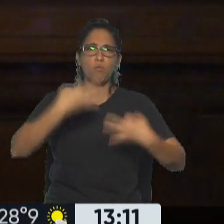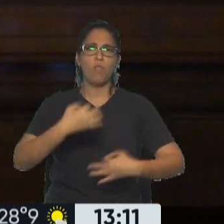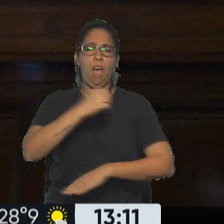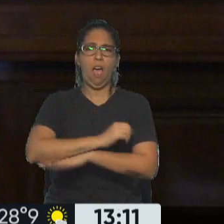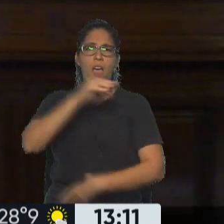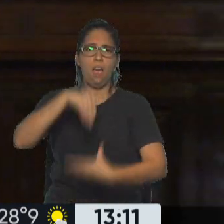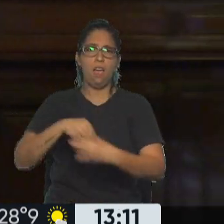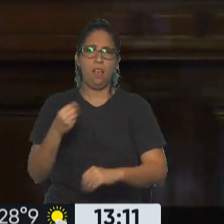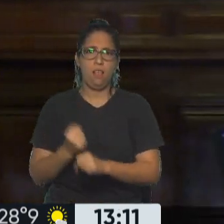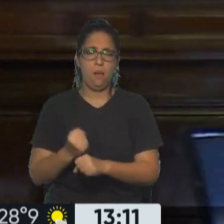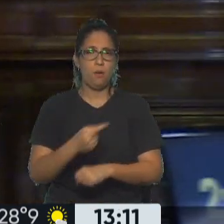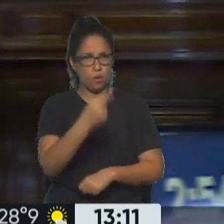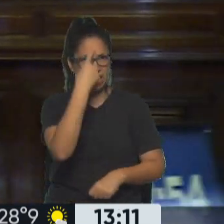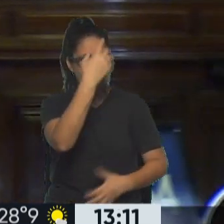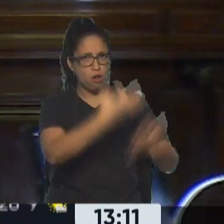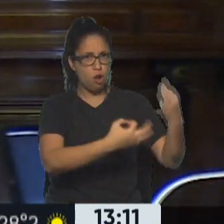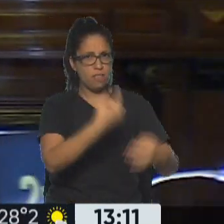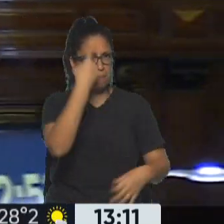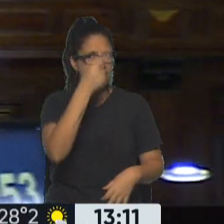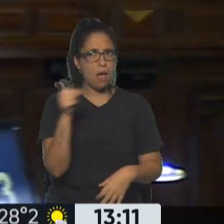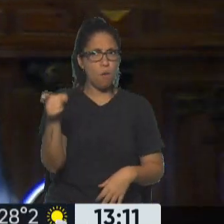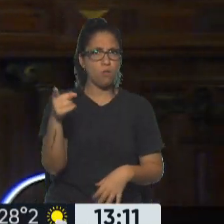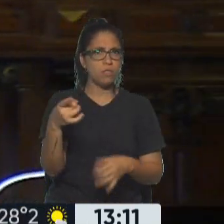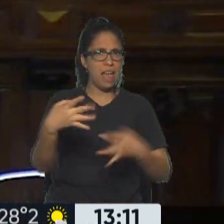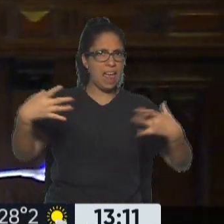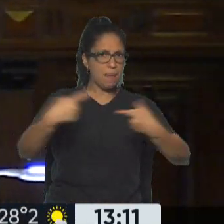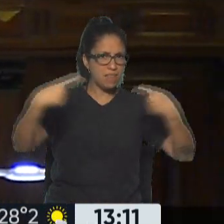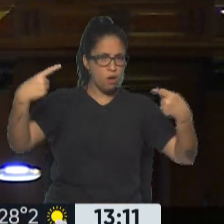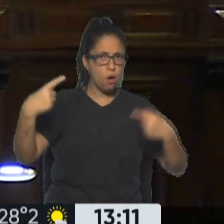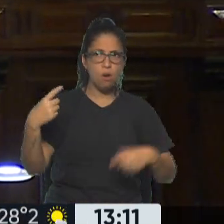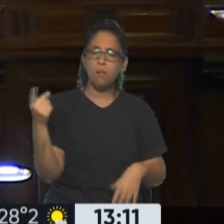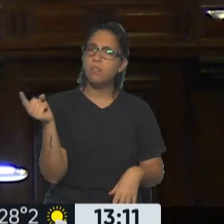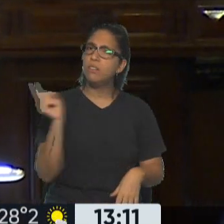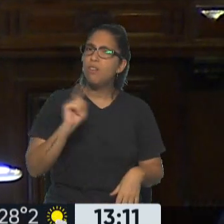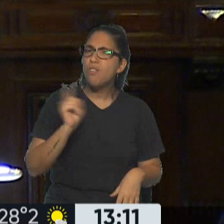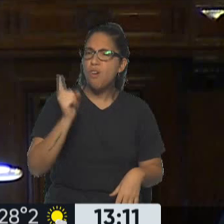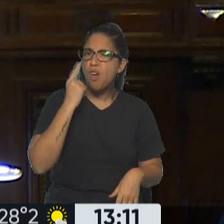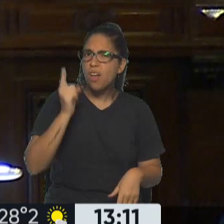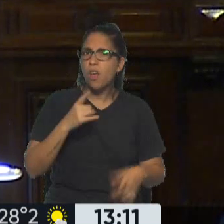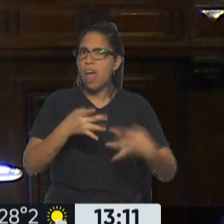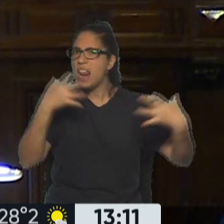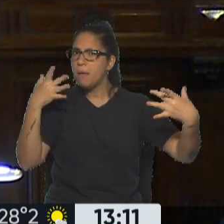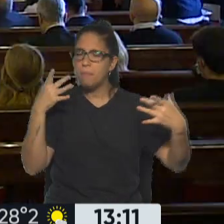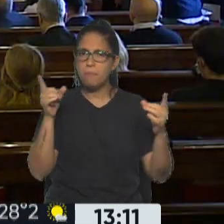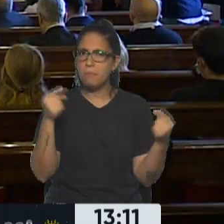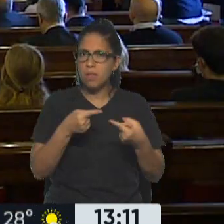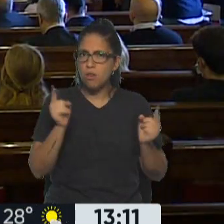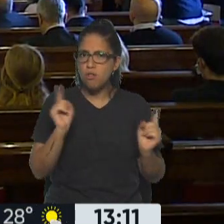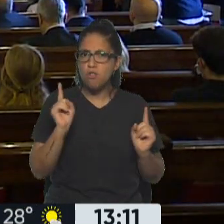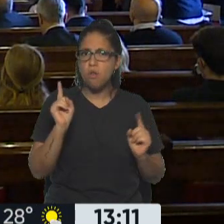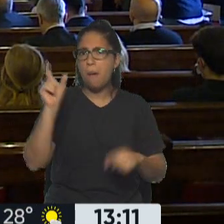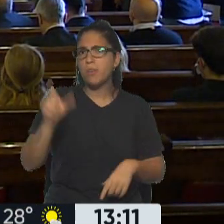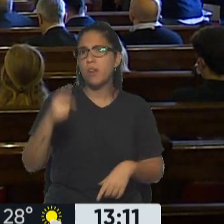Corte lo considera un enemigo? No creo que me considere un enemigo. Seguramente me consideran alguien que